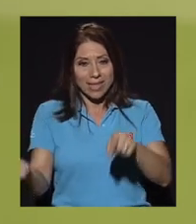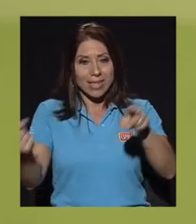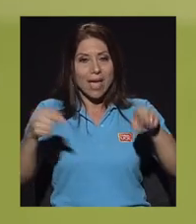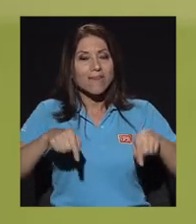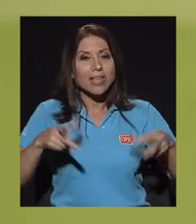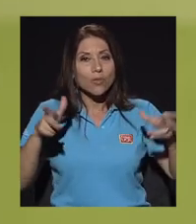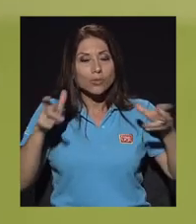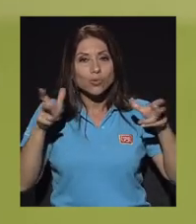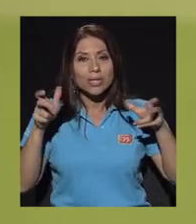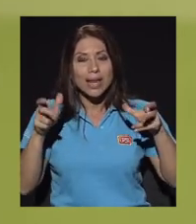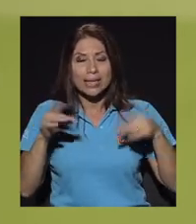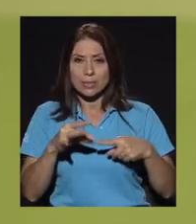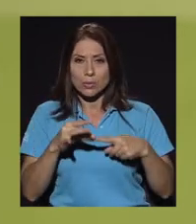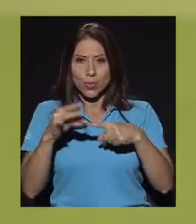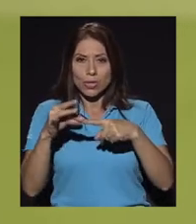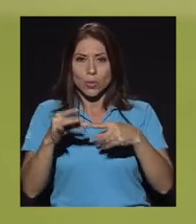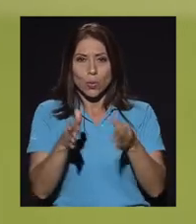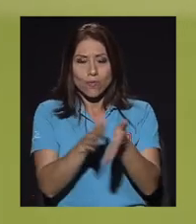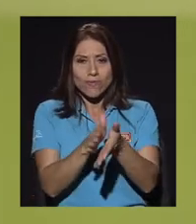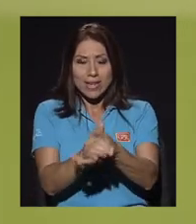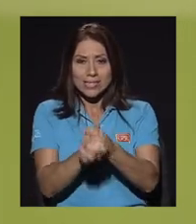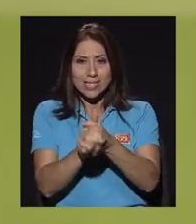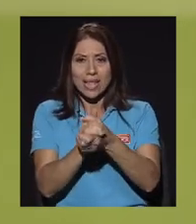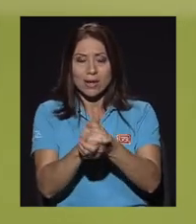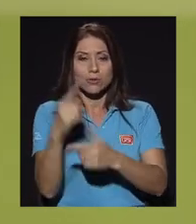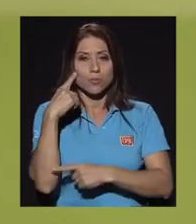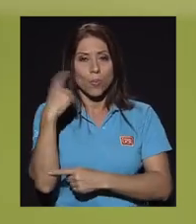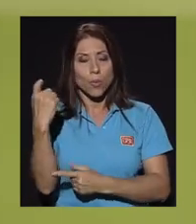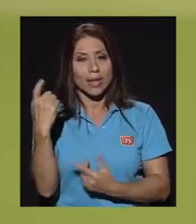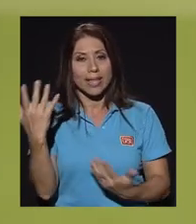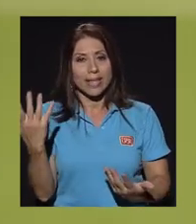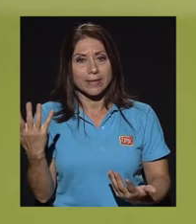venido a escuchar y sobre todo felicitarlos porque